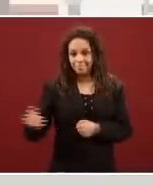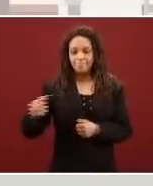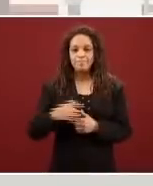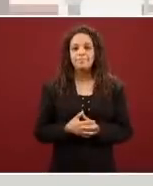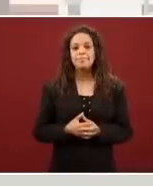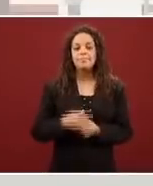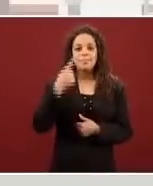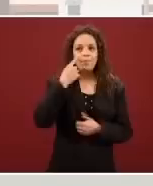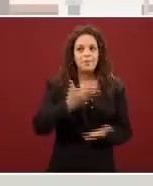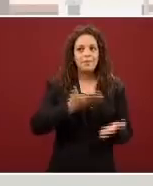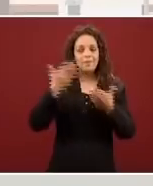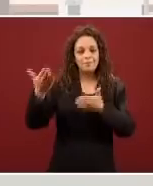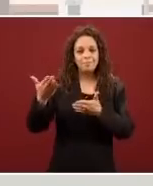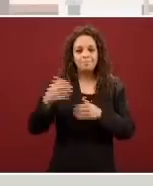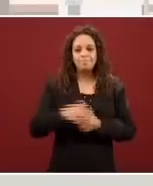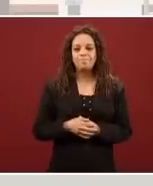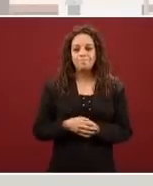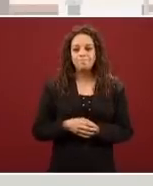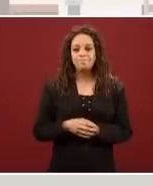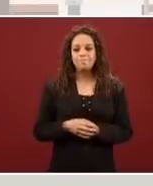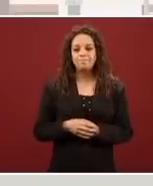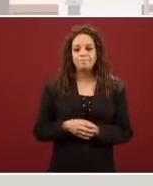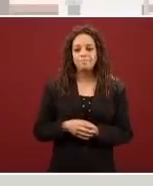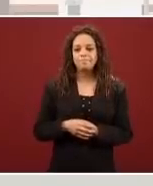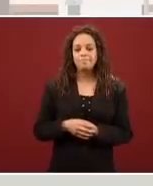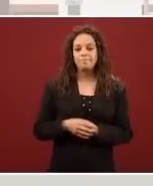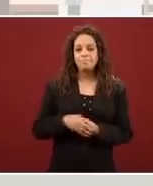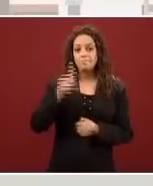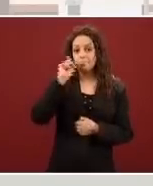la heroína Susana Distancia.